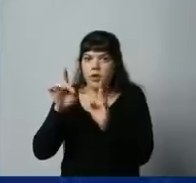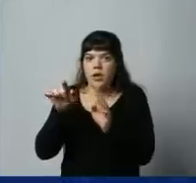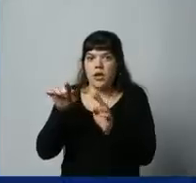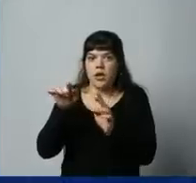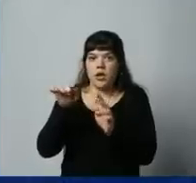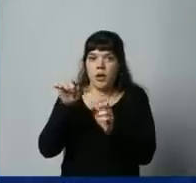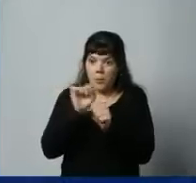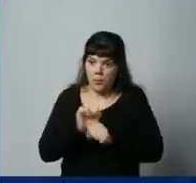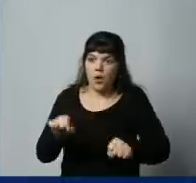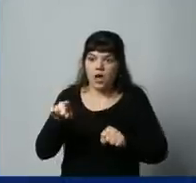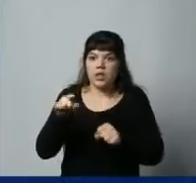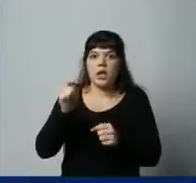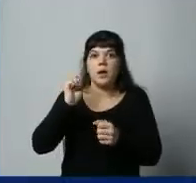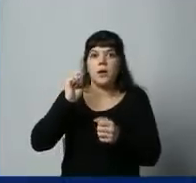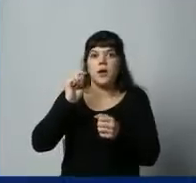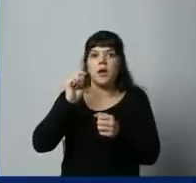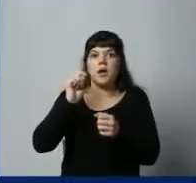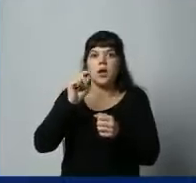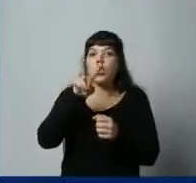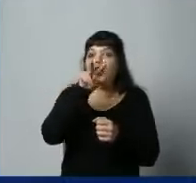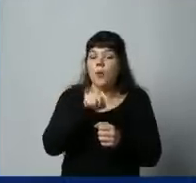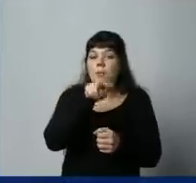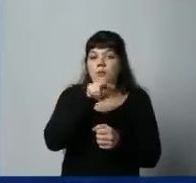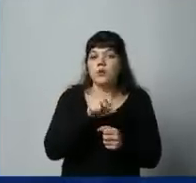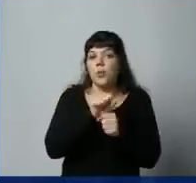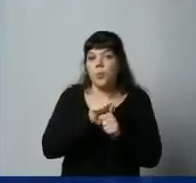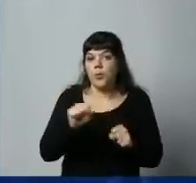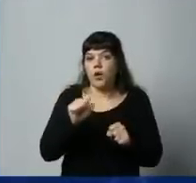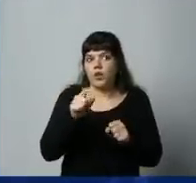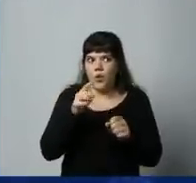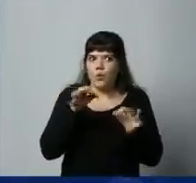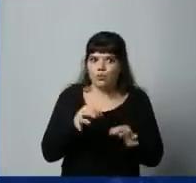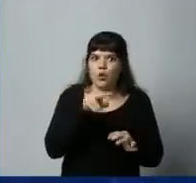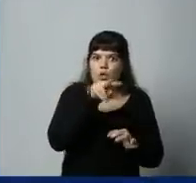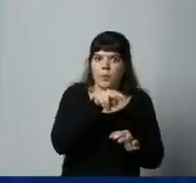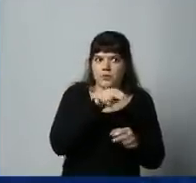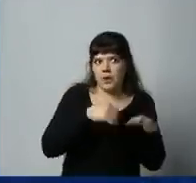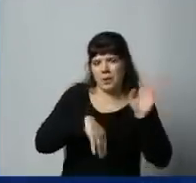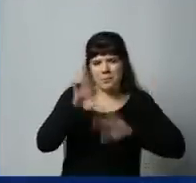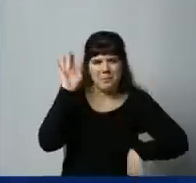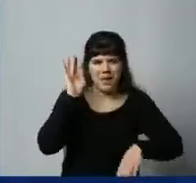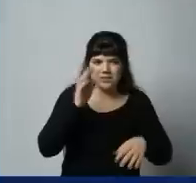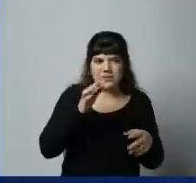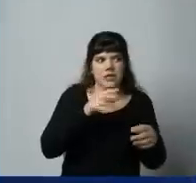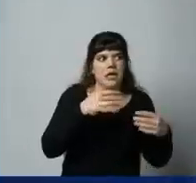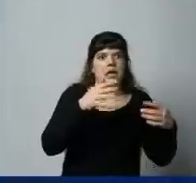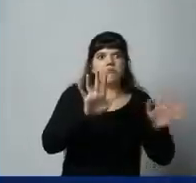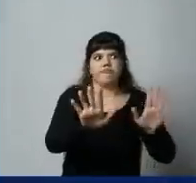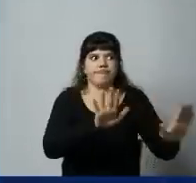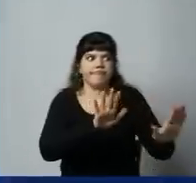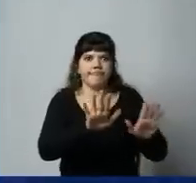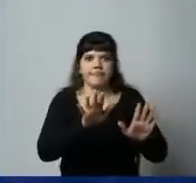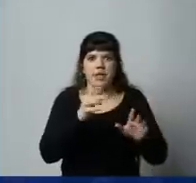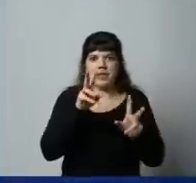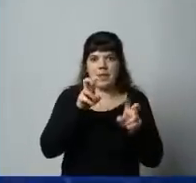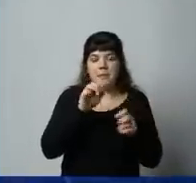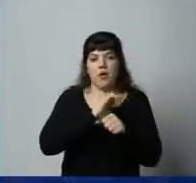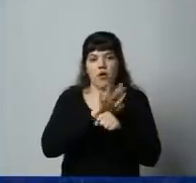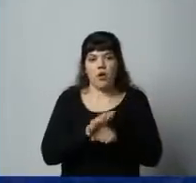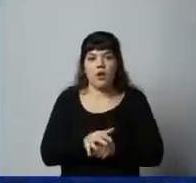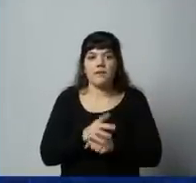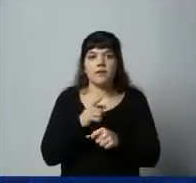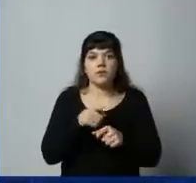que permitió durante dos meses los meses de más restricción verdad por la emergencia sanitaria